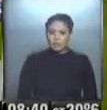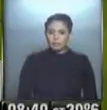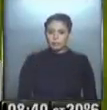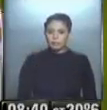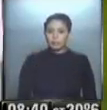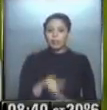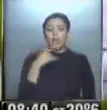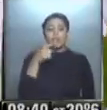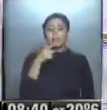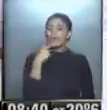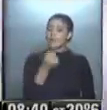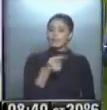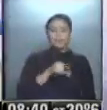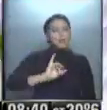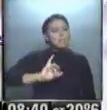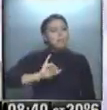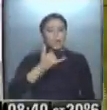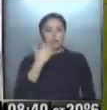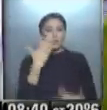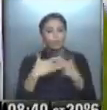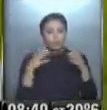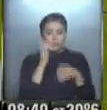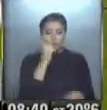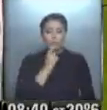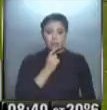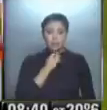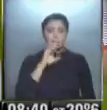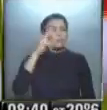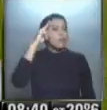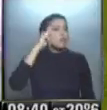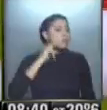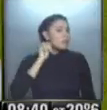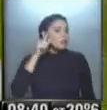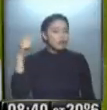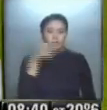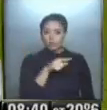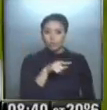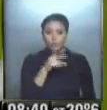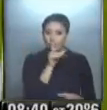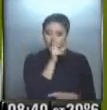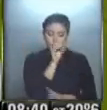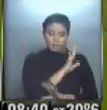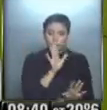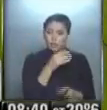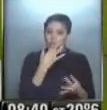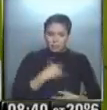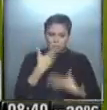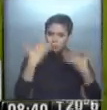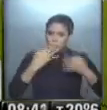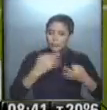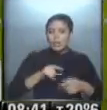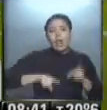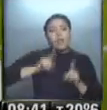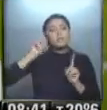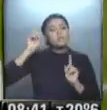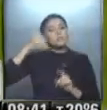Fue, como dijiste vos, de los mejores rendimientos en River. Solo 9 goles en 15 partidos. Sufrió un rendimiento espectacular. Mucho se